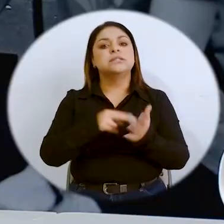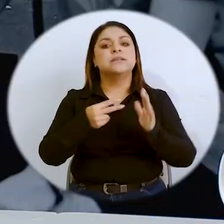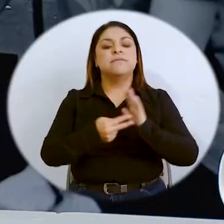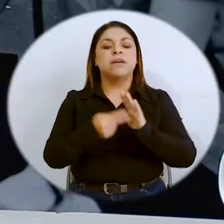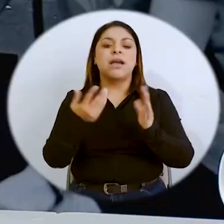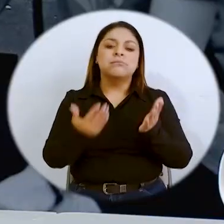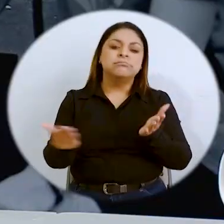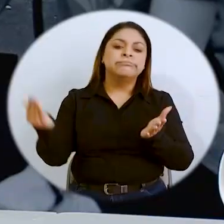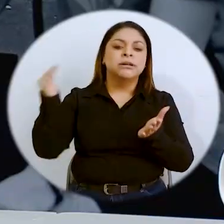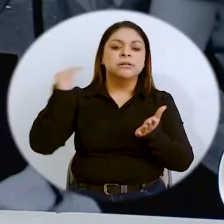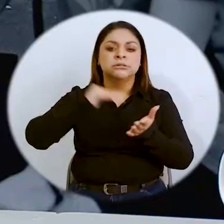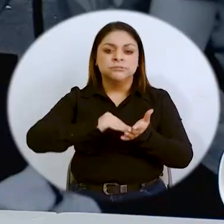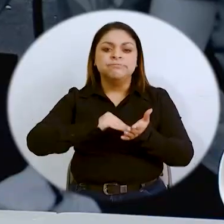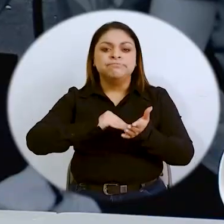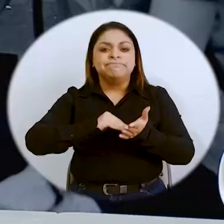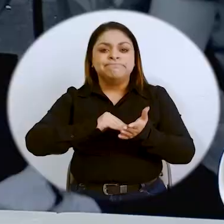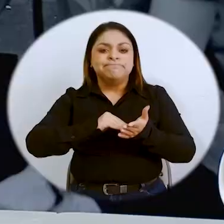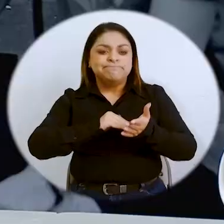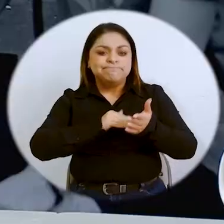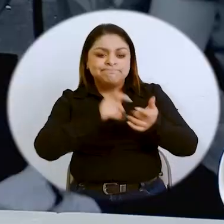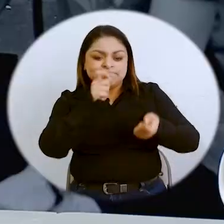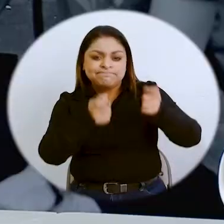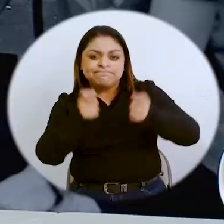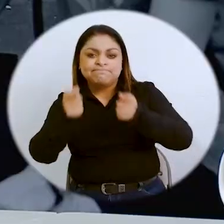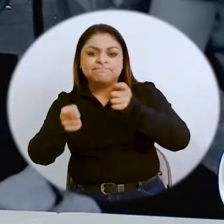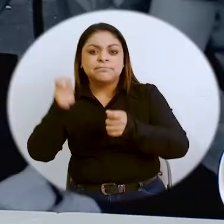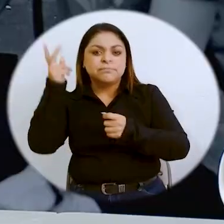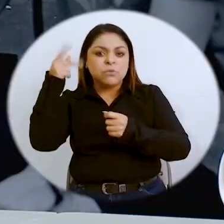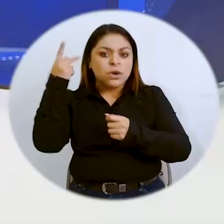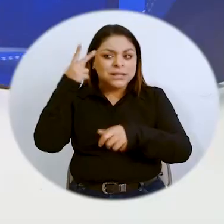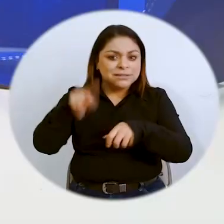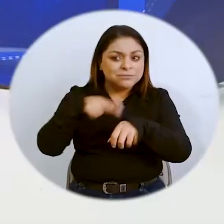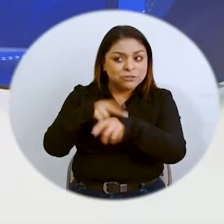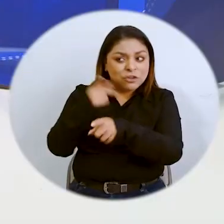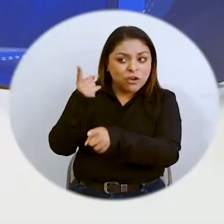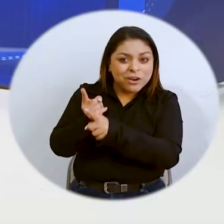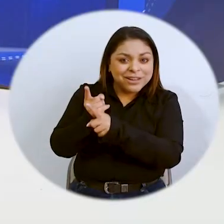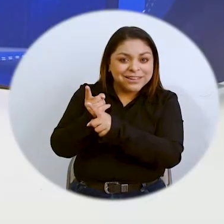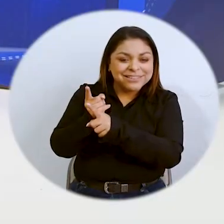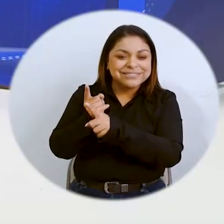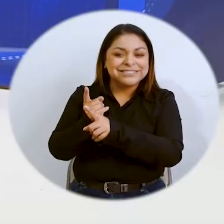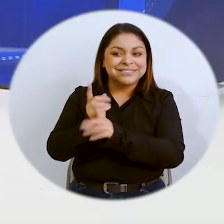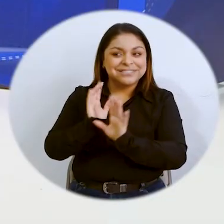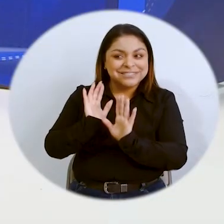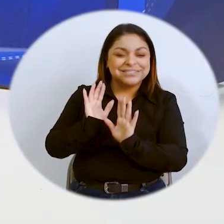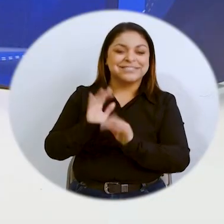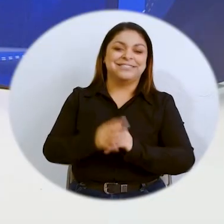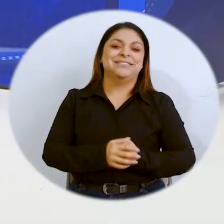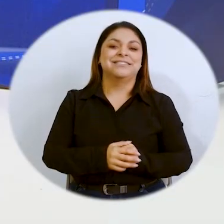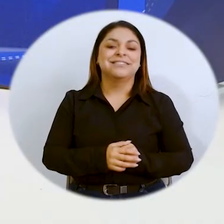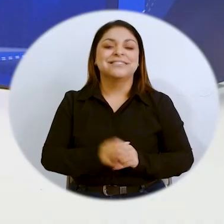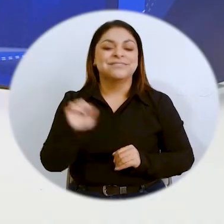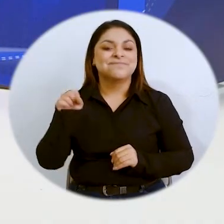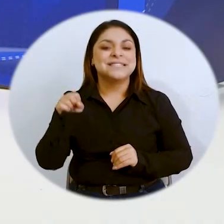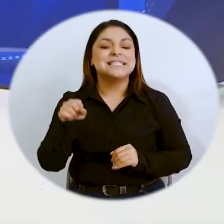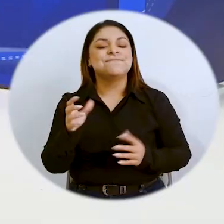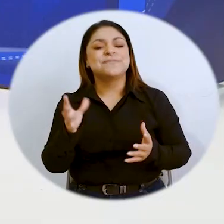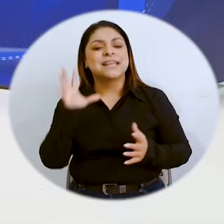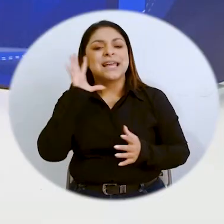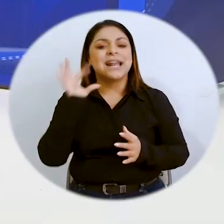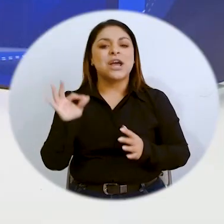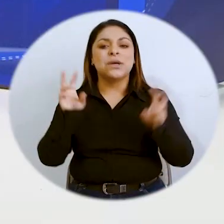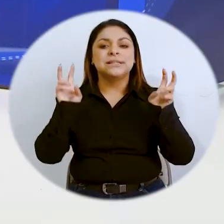una recomposición, ¿verdad?, de la política nacional. ¿Estoy correcta? Sí, yo creo